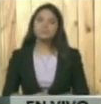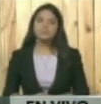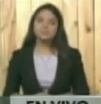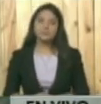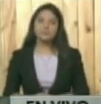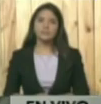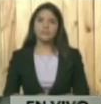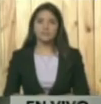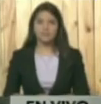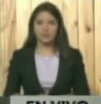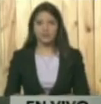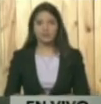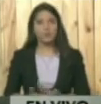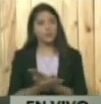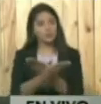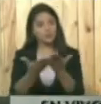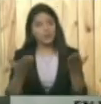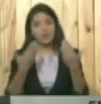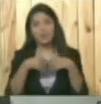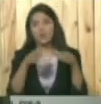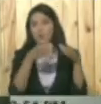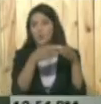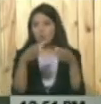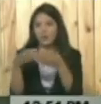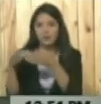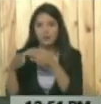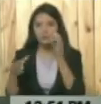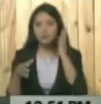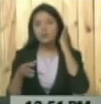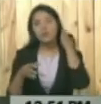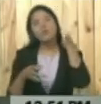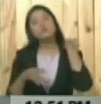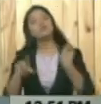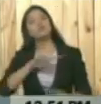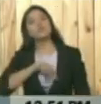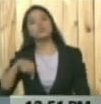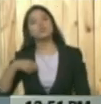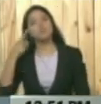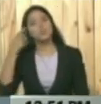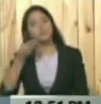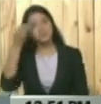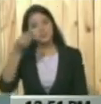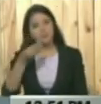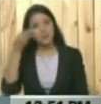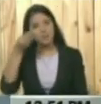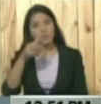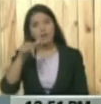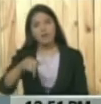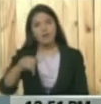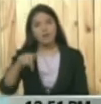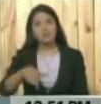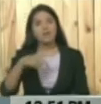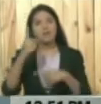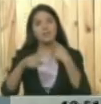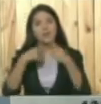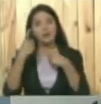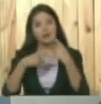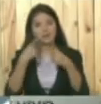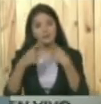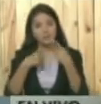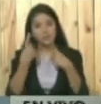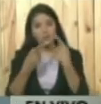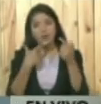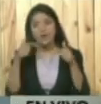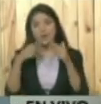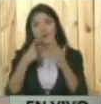presidente, delegaciones, nosotros creemos que esta declaración,